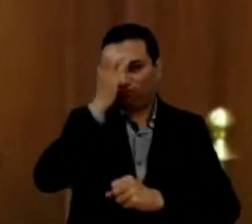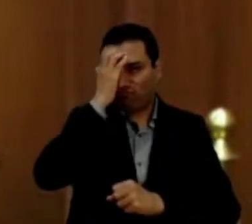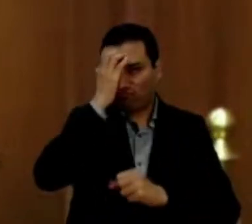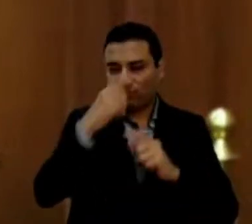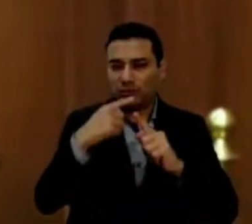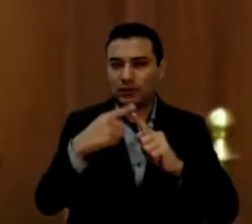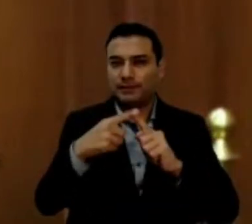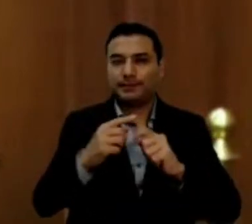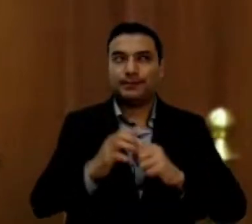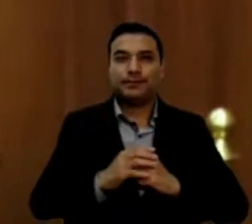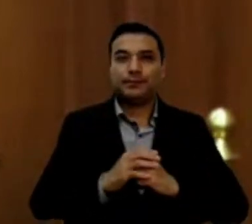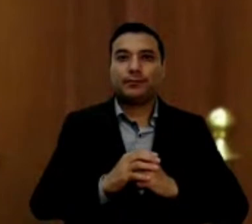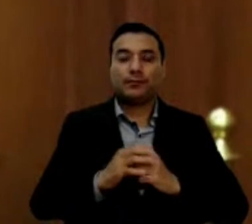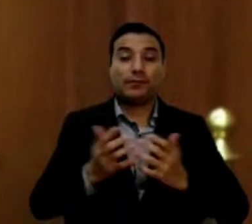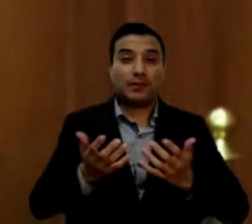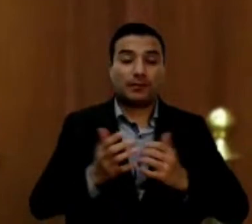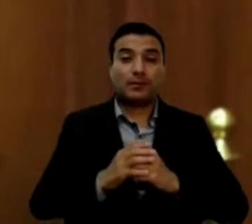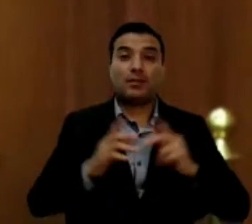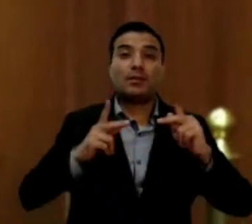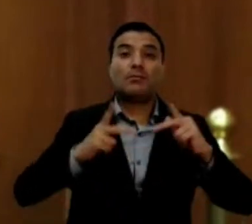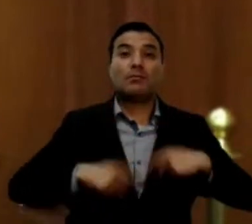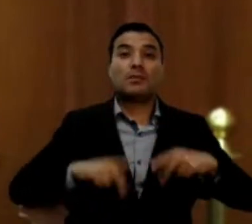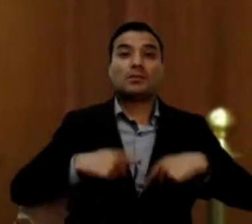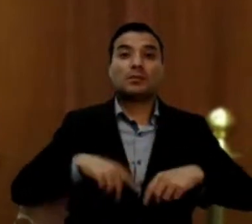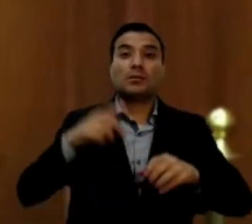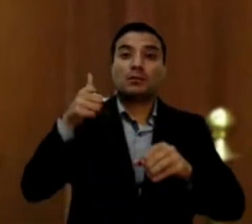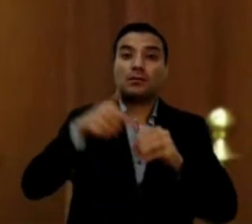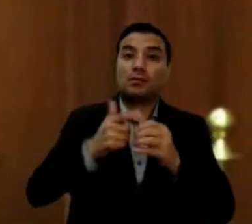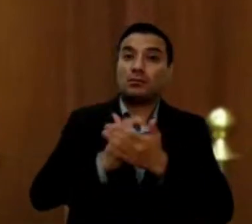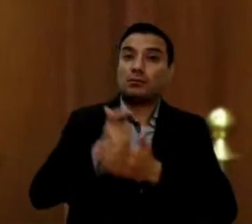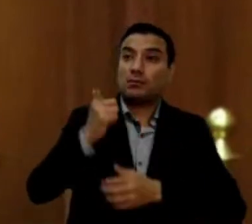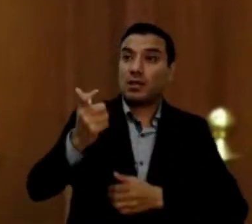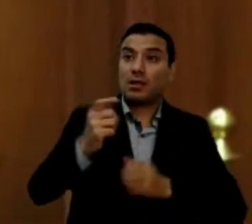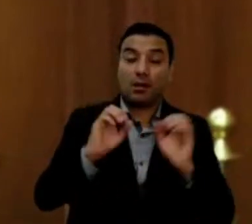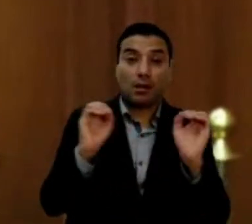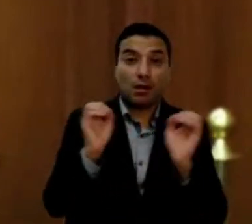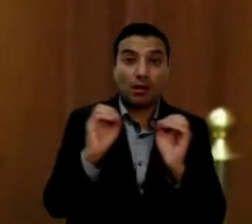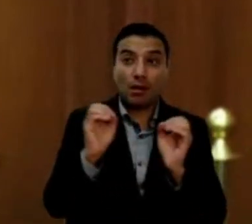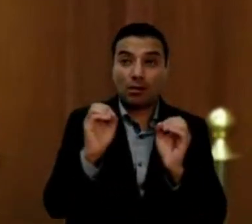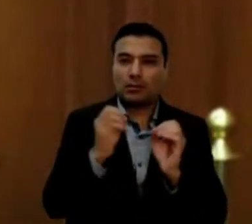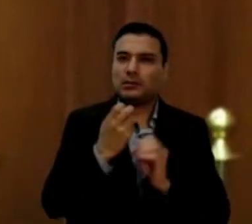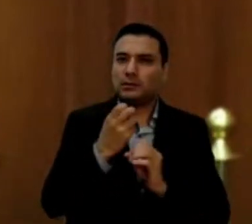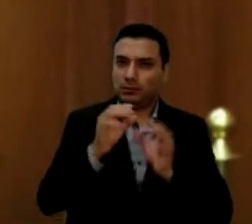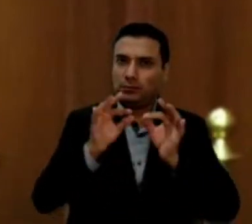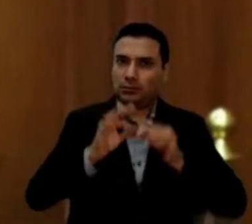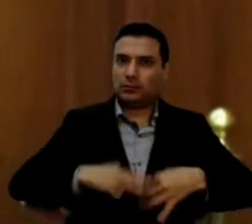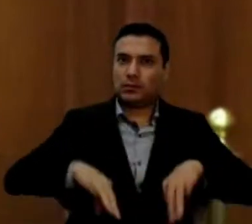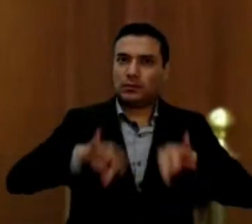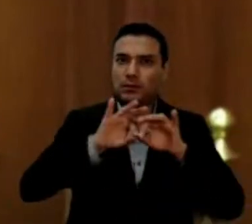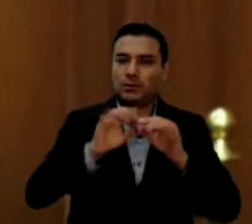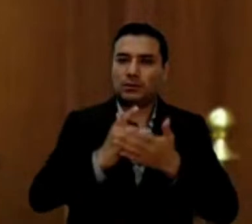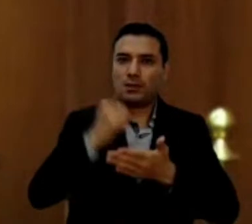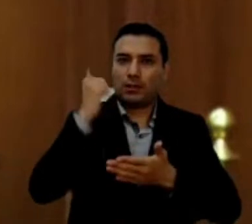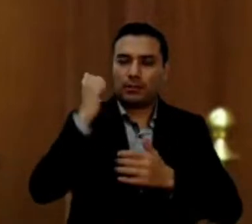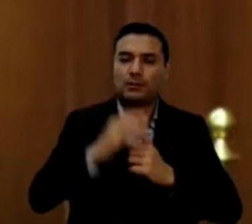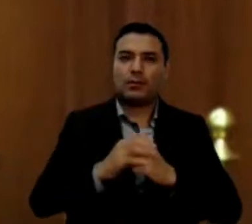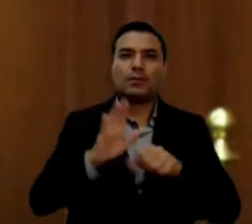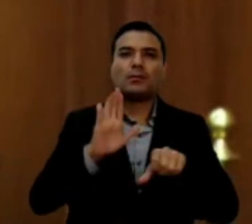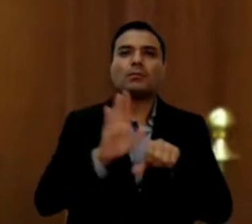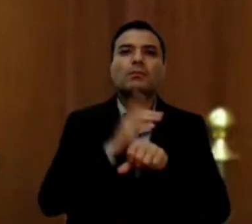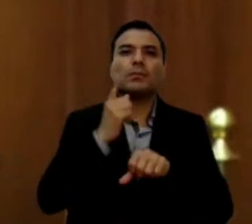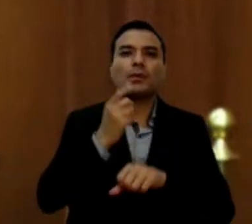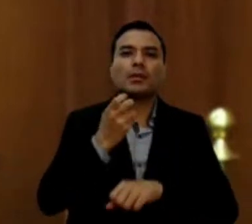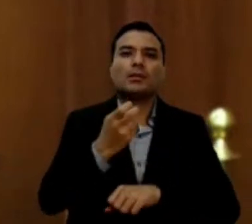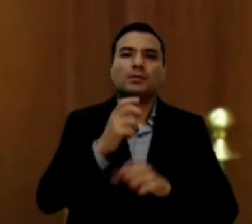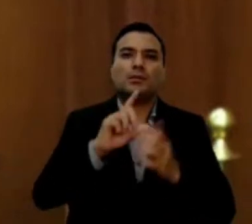Las consecuencias legales de no pagar el combustible no son irrelevantes, ya que este hecho está tipificado como delito